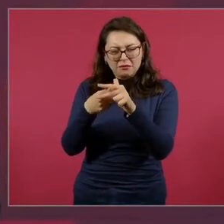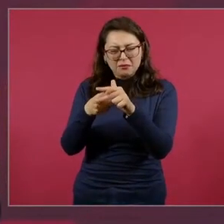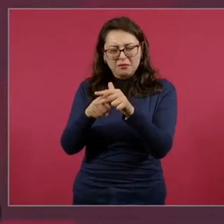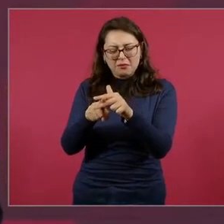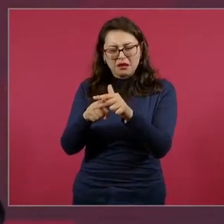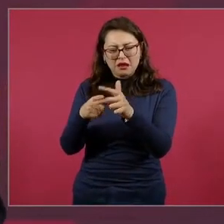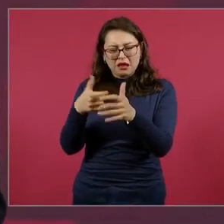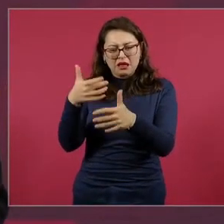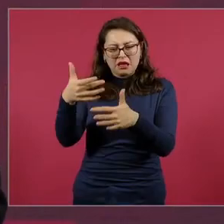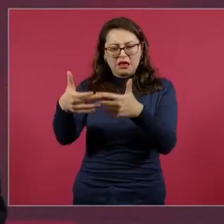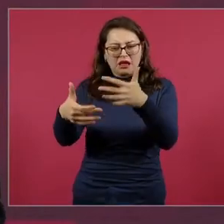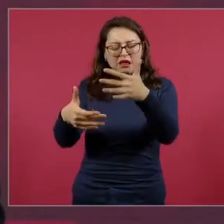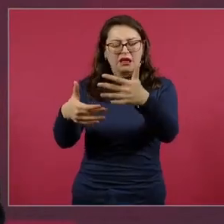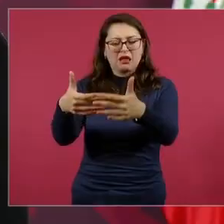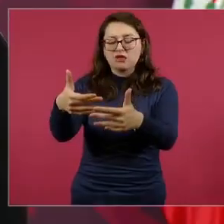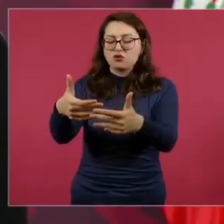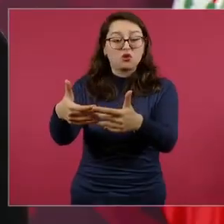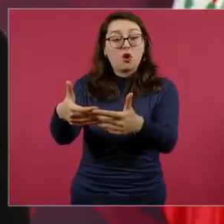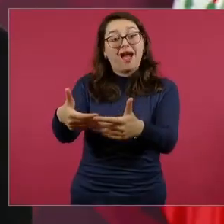Lleva más tiempo,